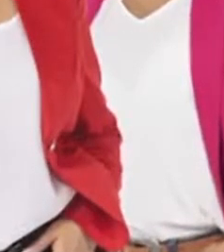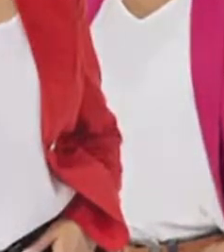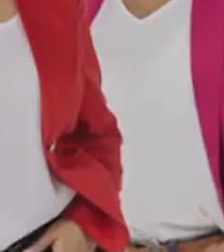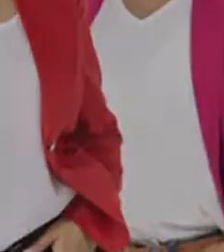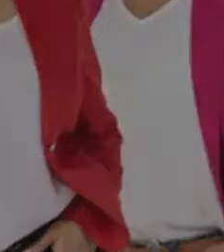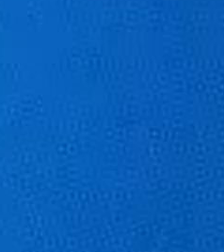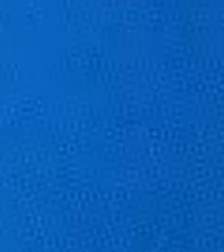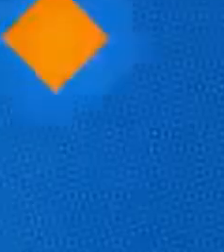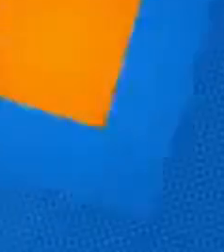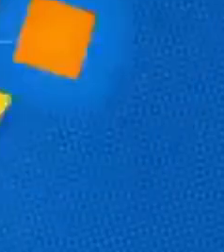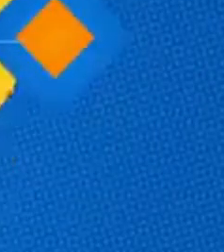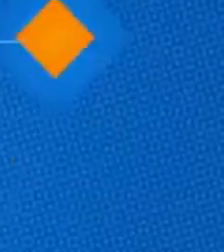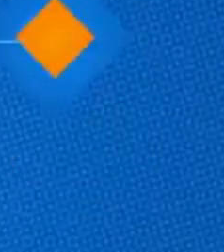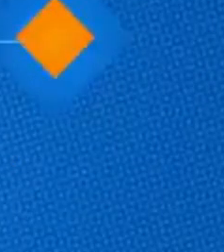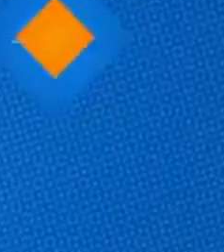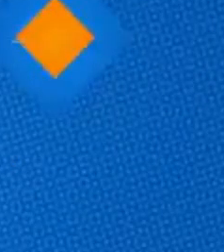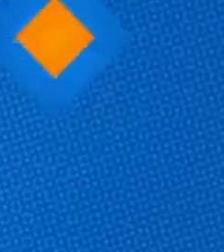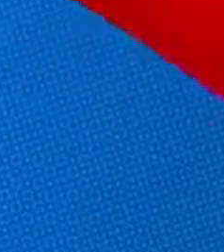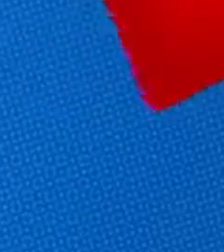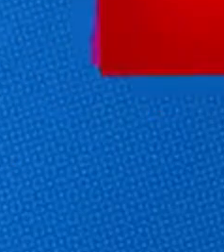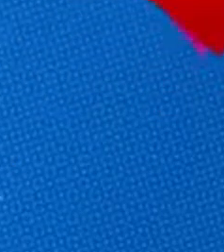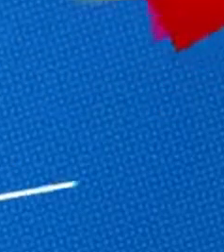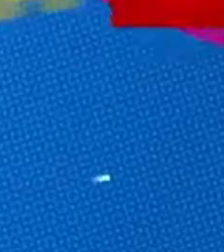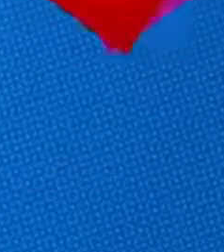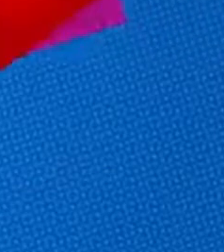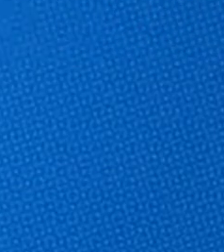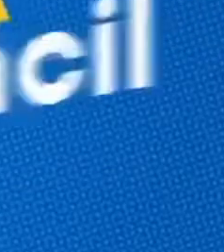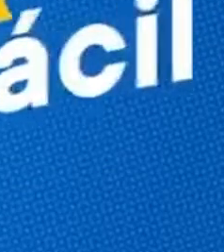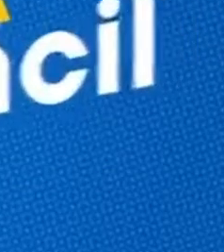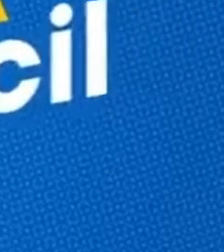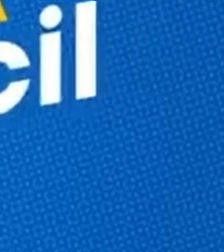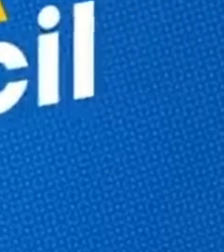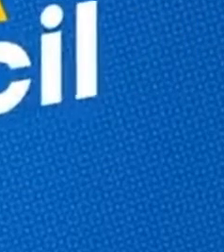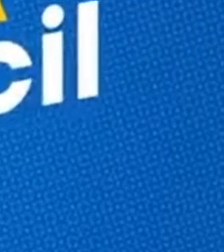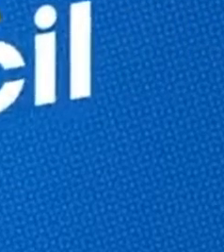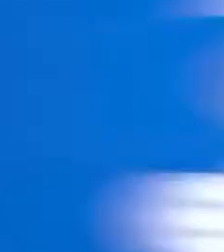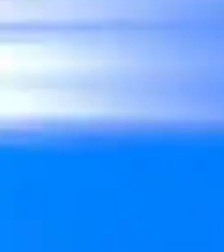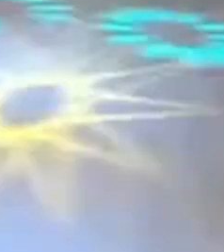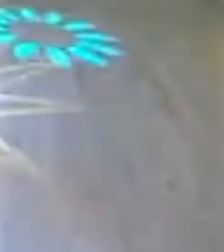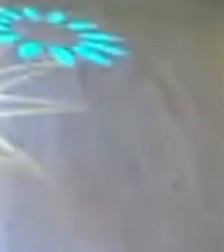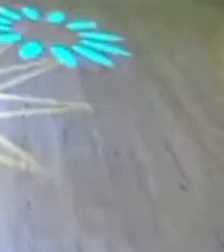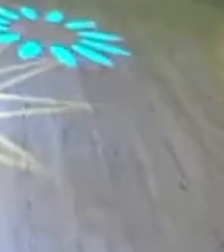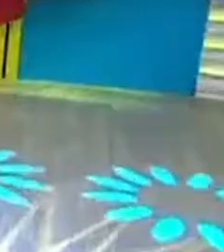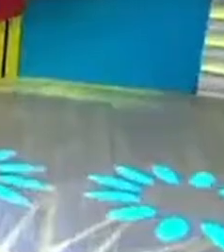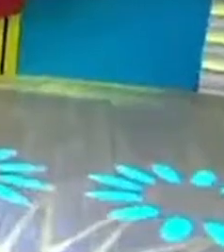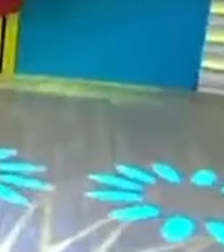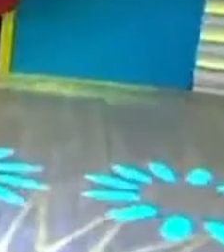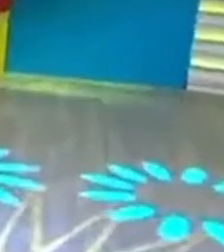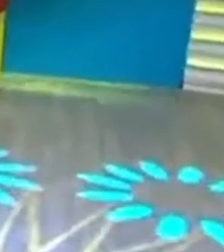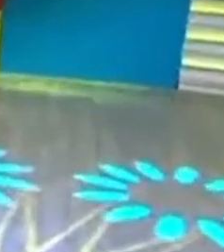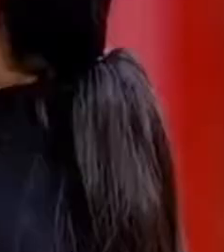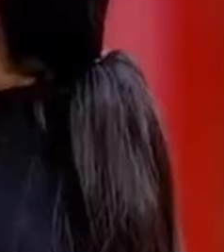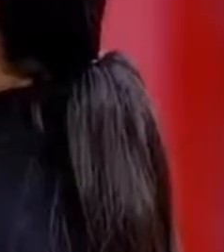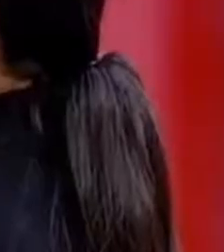Perú. En TV Perú, aprender quechua es muy fácil.